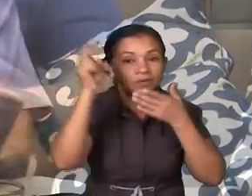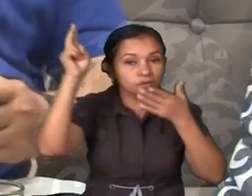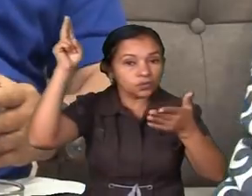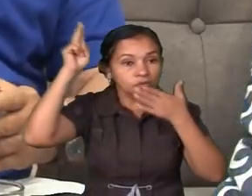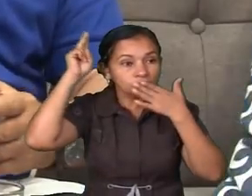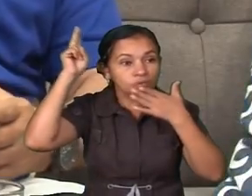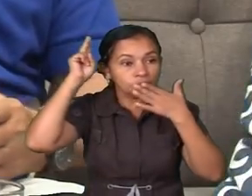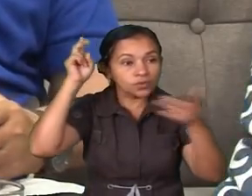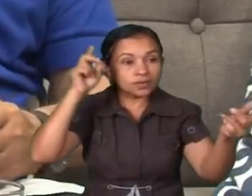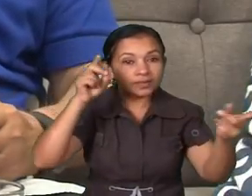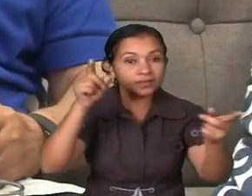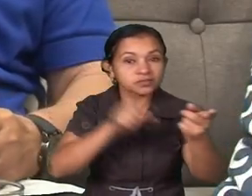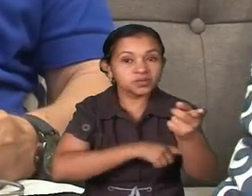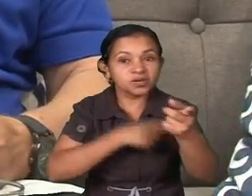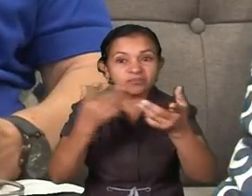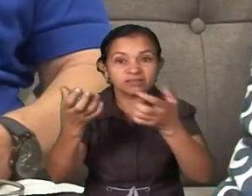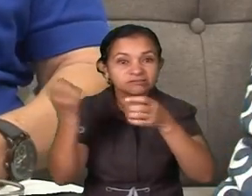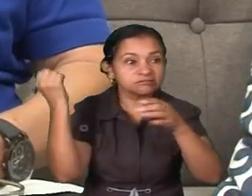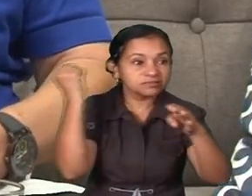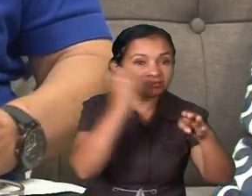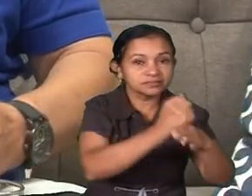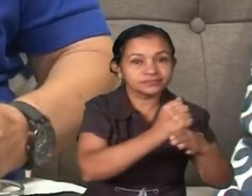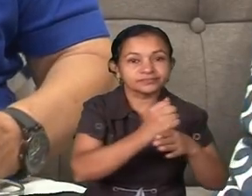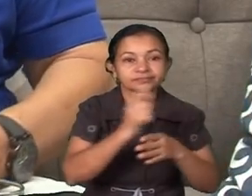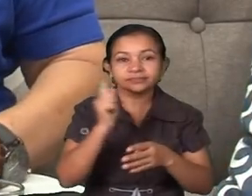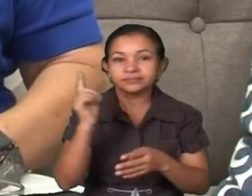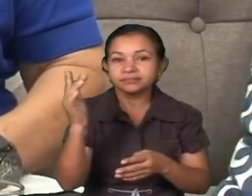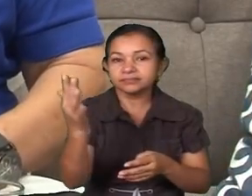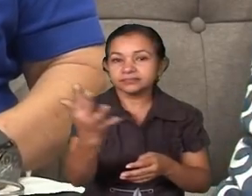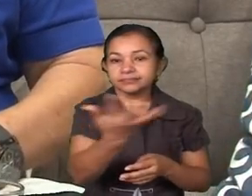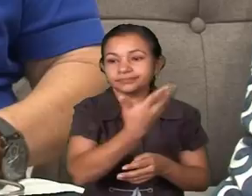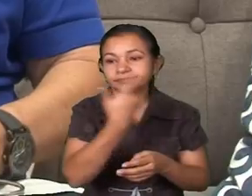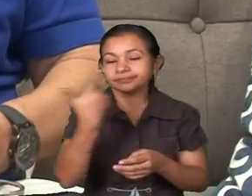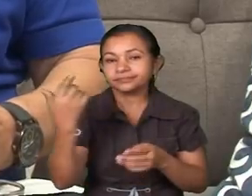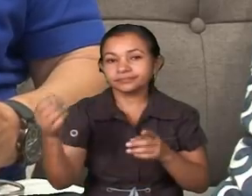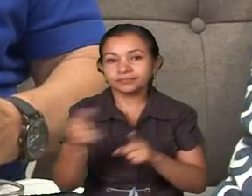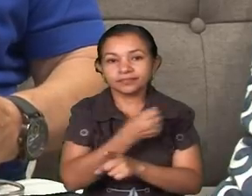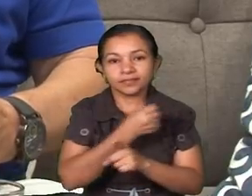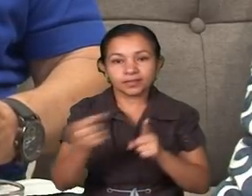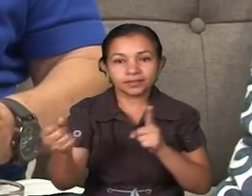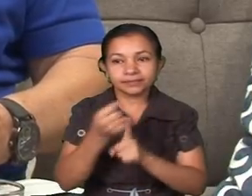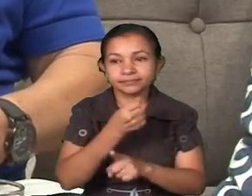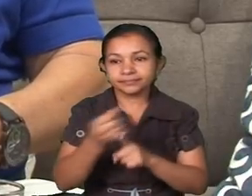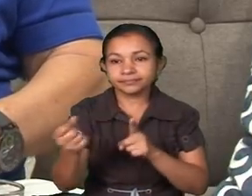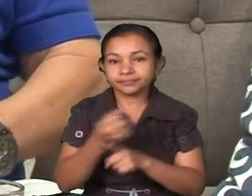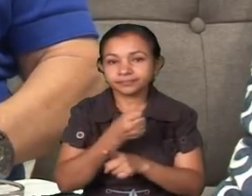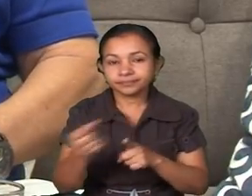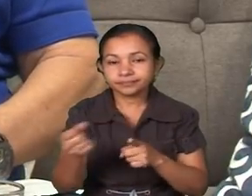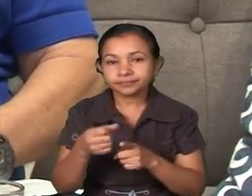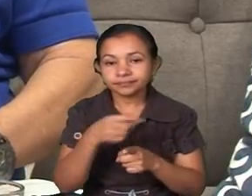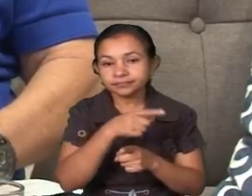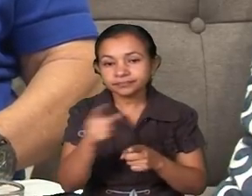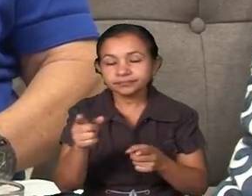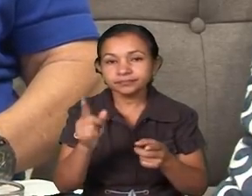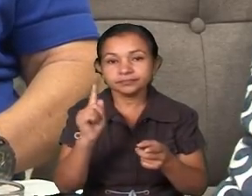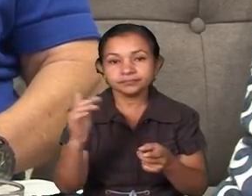Ese es el gene de que traen todos estos golpistas, todos estos sirvientes